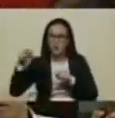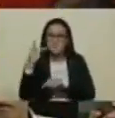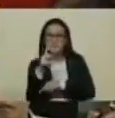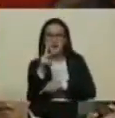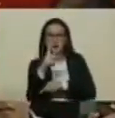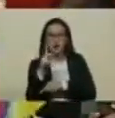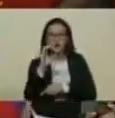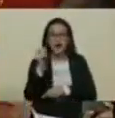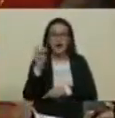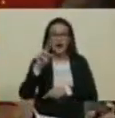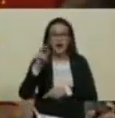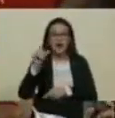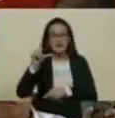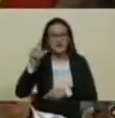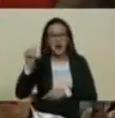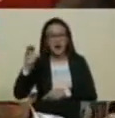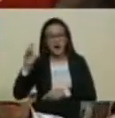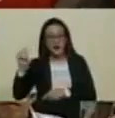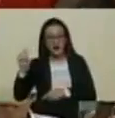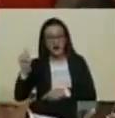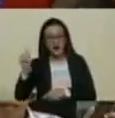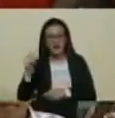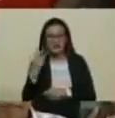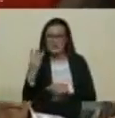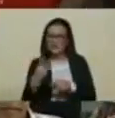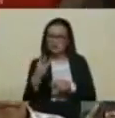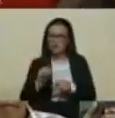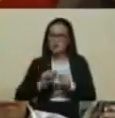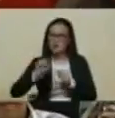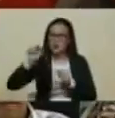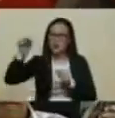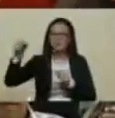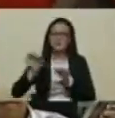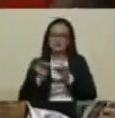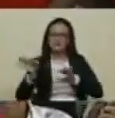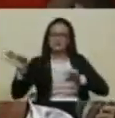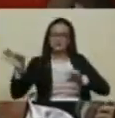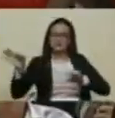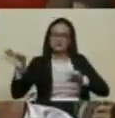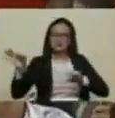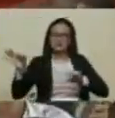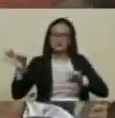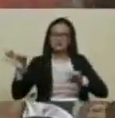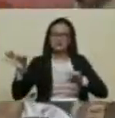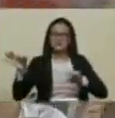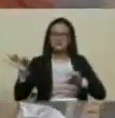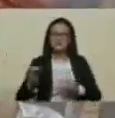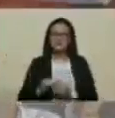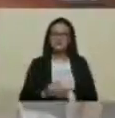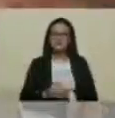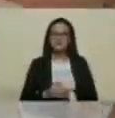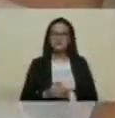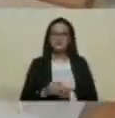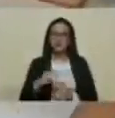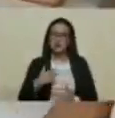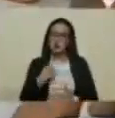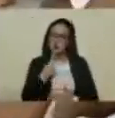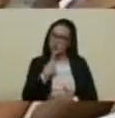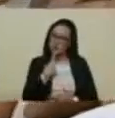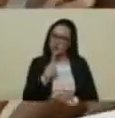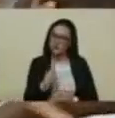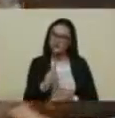parroquia Carayaca, de esta escuela, a 3 horas, bien distante. Pero lo que queremos, como usted así lo ha